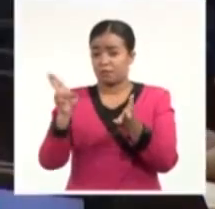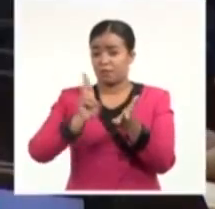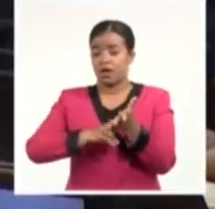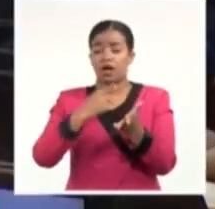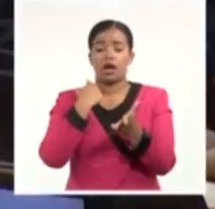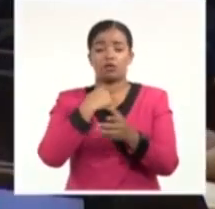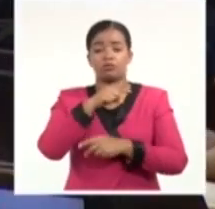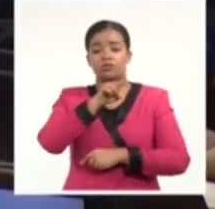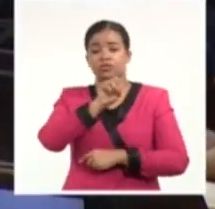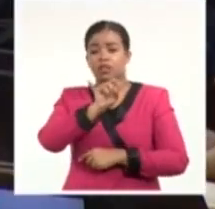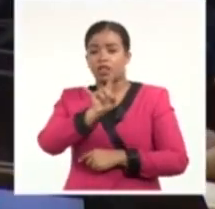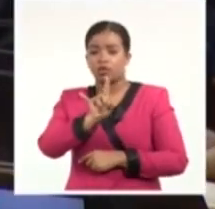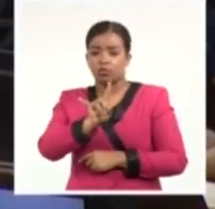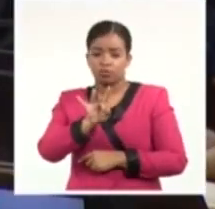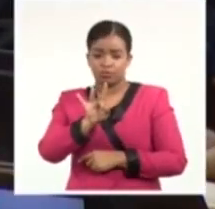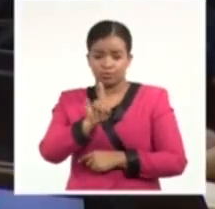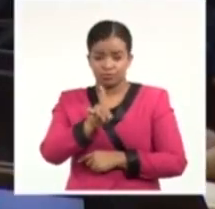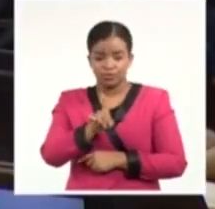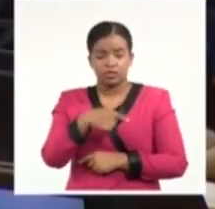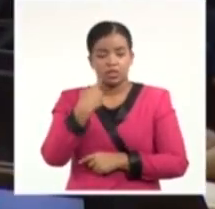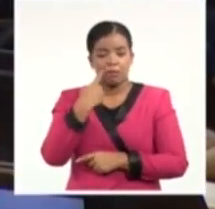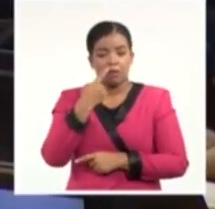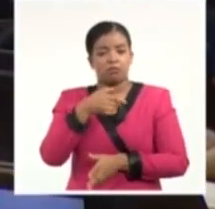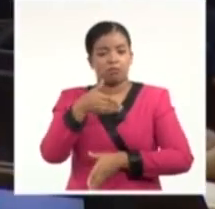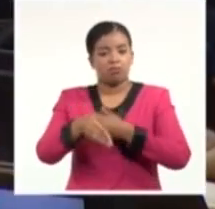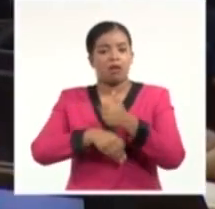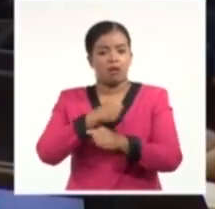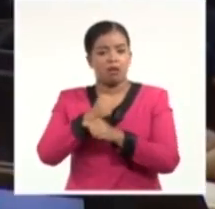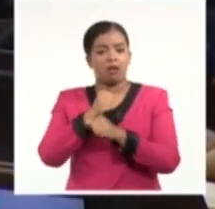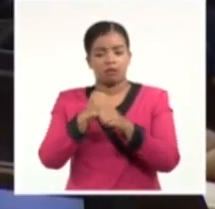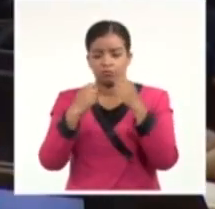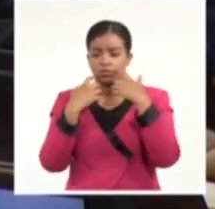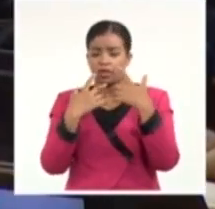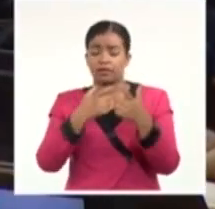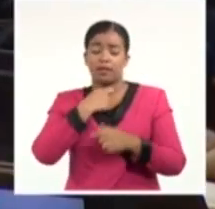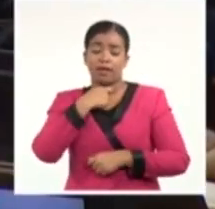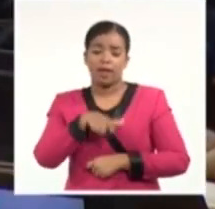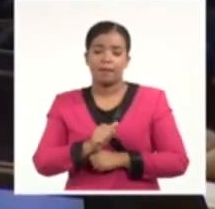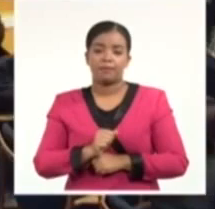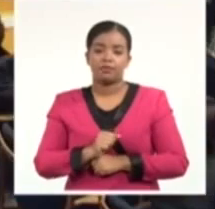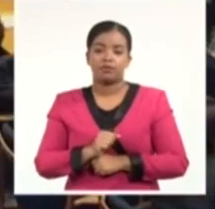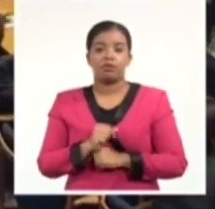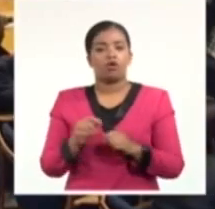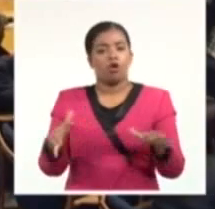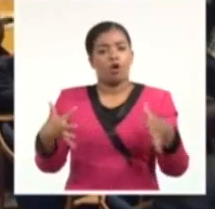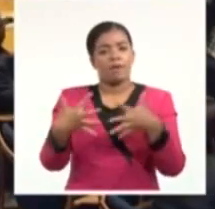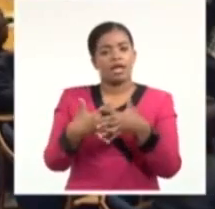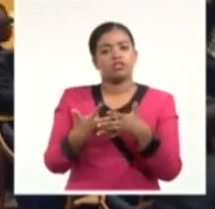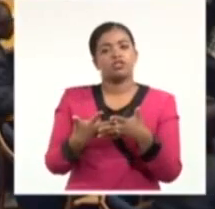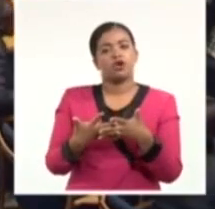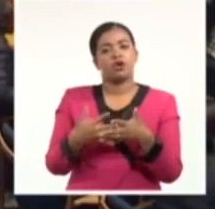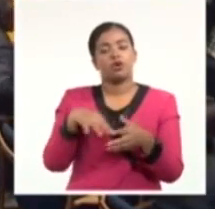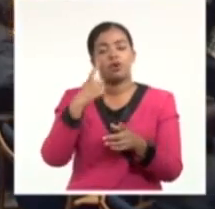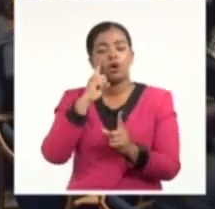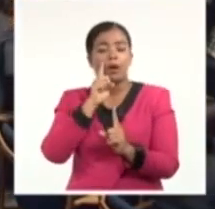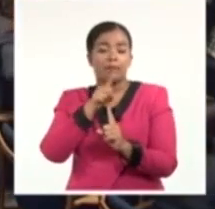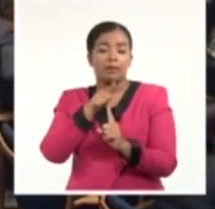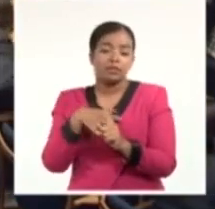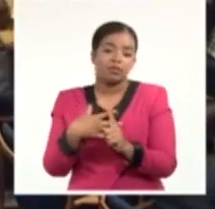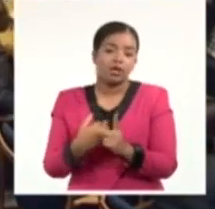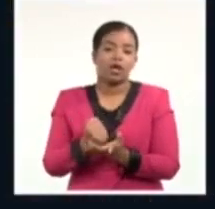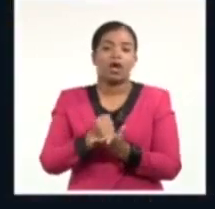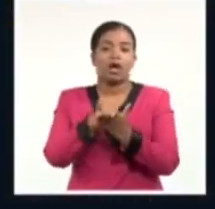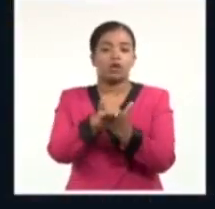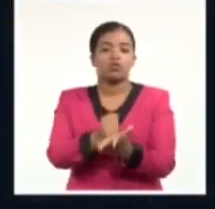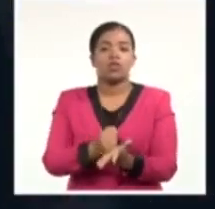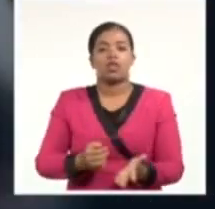1971. Entre las principales aportaciones al trabajo del grupo, mantiene la promoción de la cooperación sur-sur como vía para contribuir al